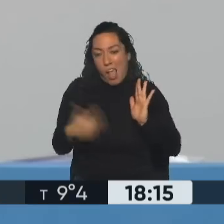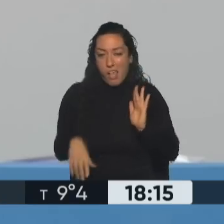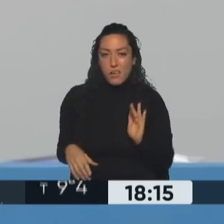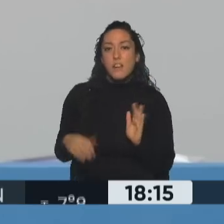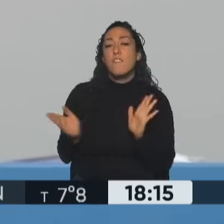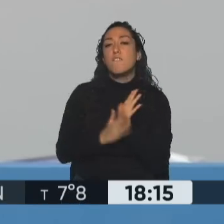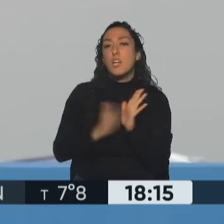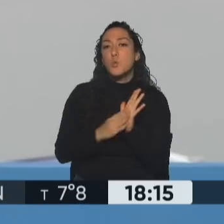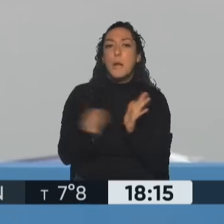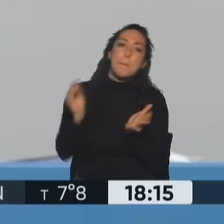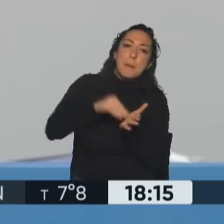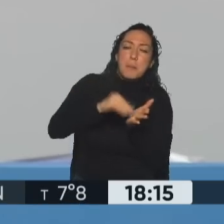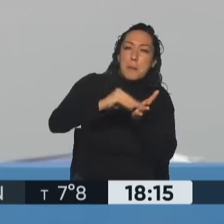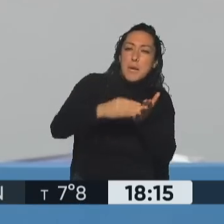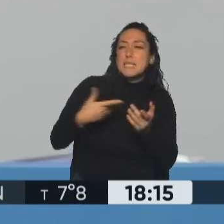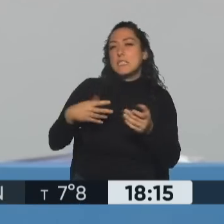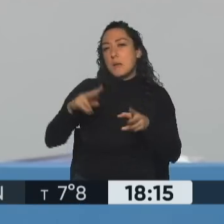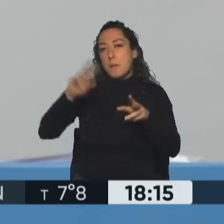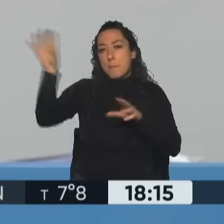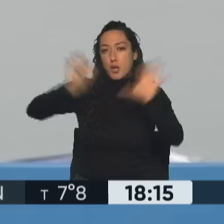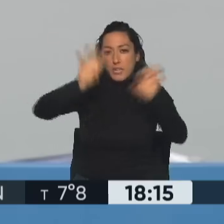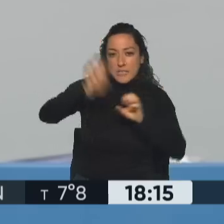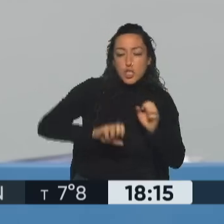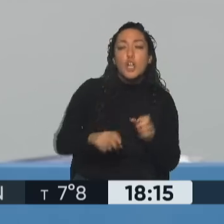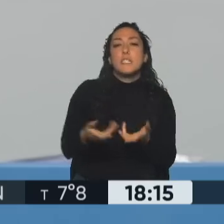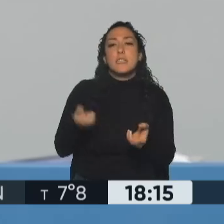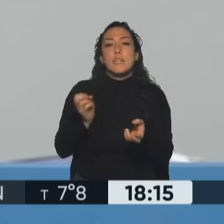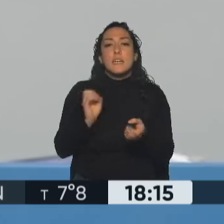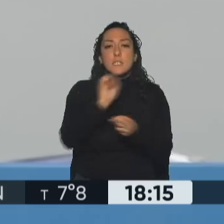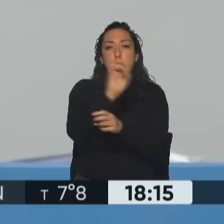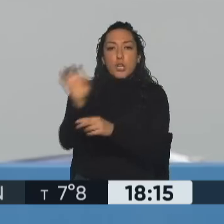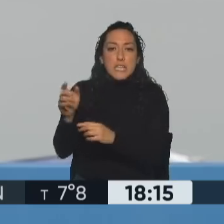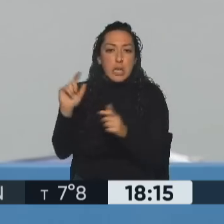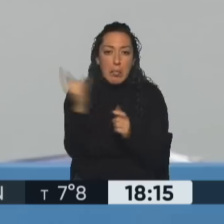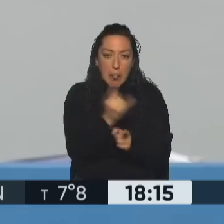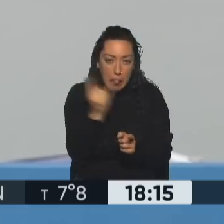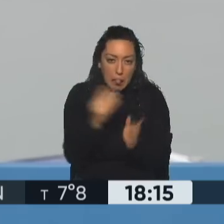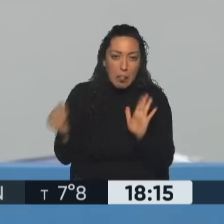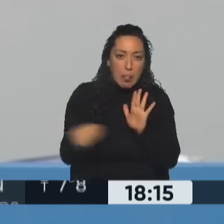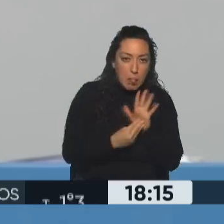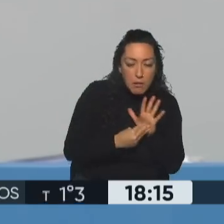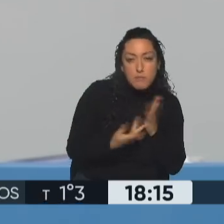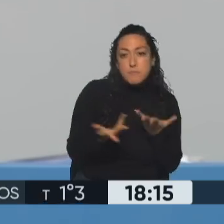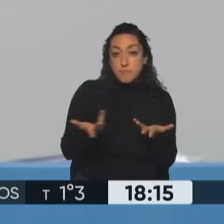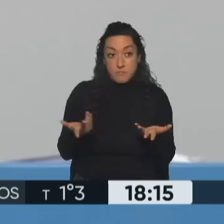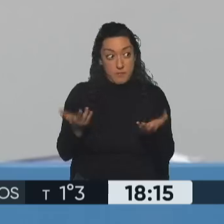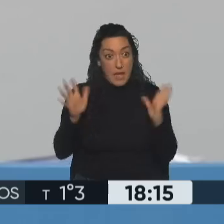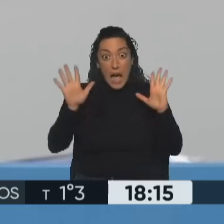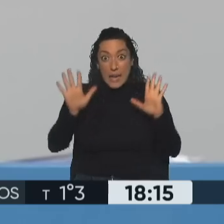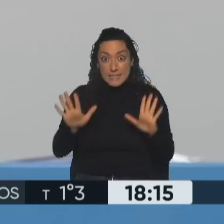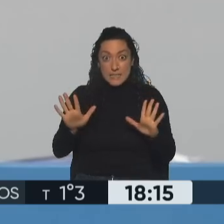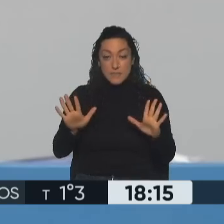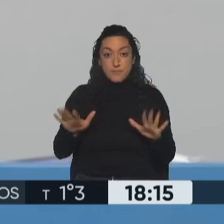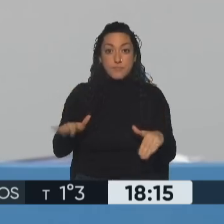sobrefacturar importaciones, a generar importaciones que no existen, en fin. Esto es lo que está pasando.